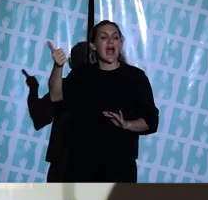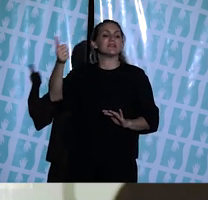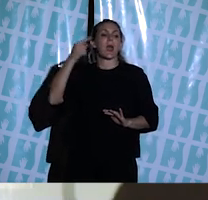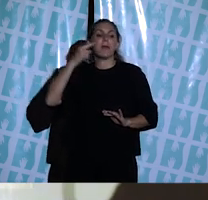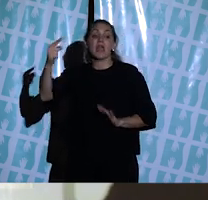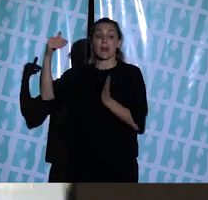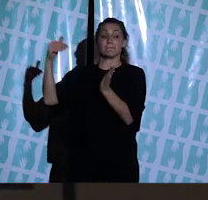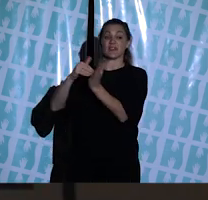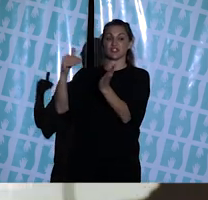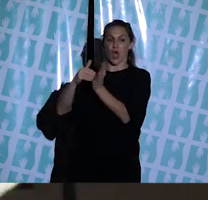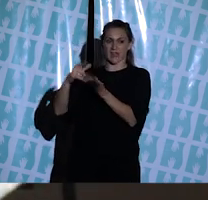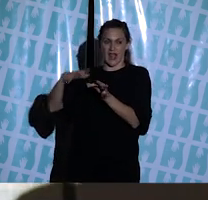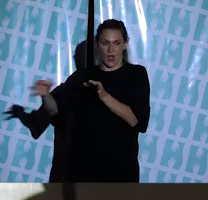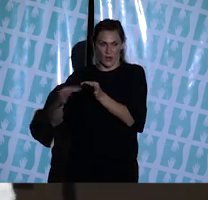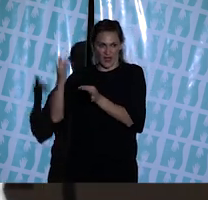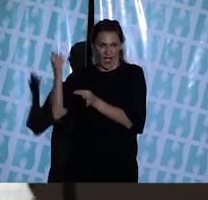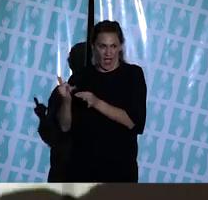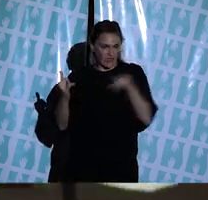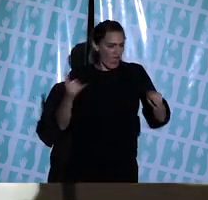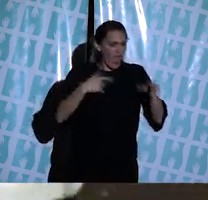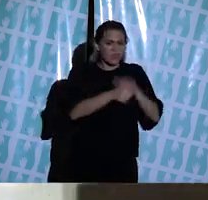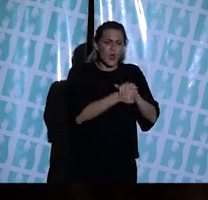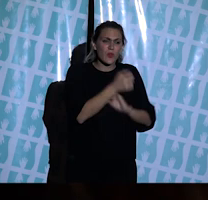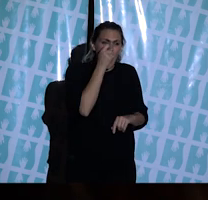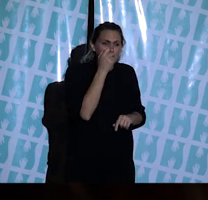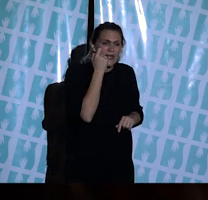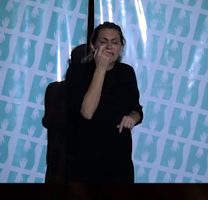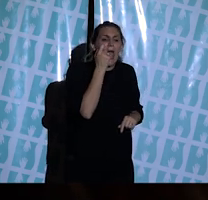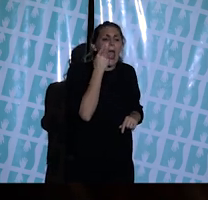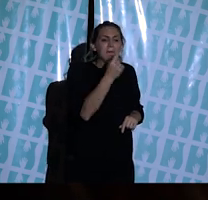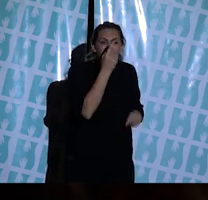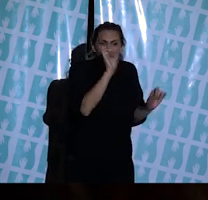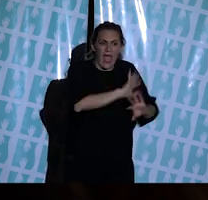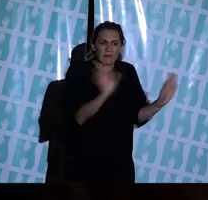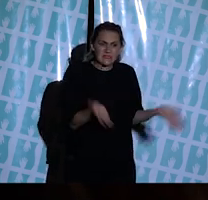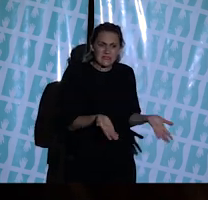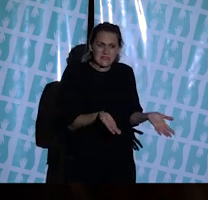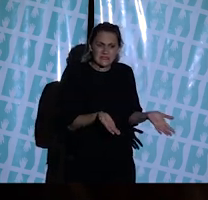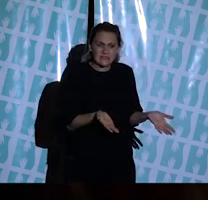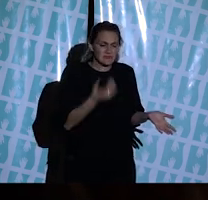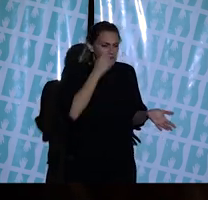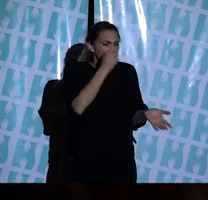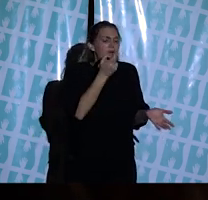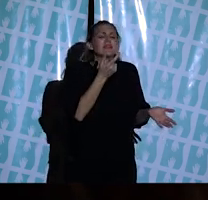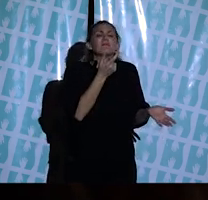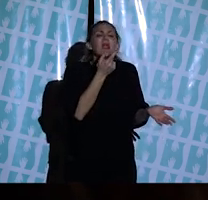86.000 millones de neuronas y estas solo 20.000. Con esas 20.000 neuronas es muy simple lo que